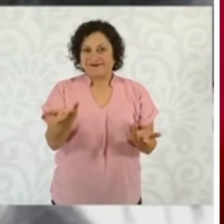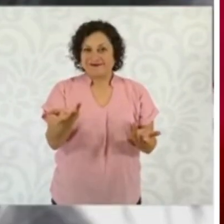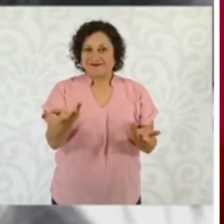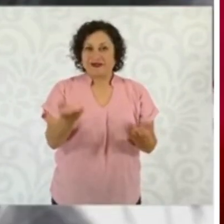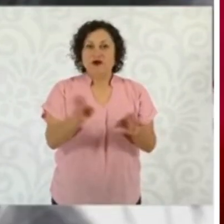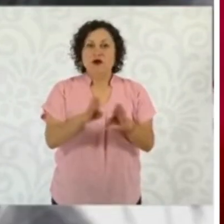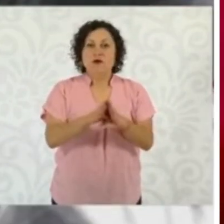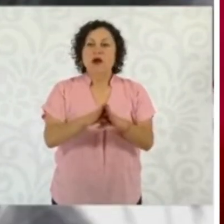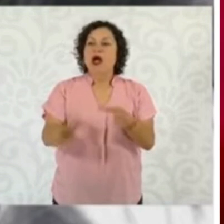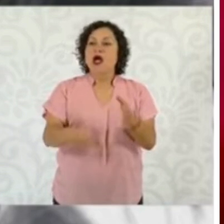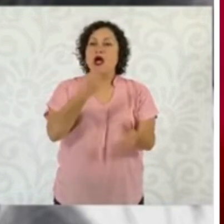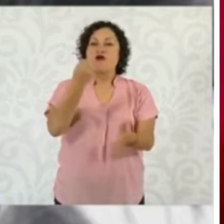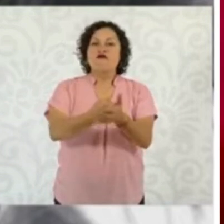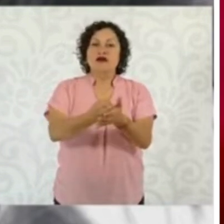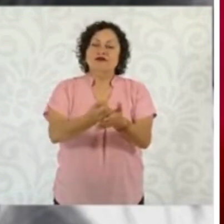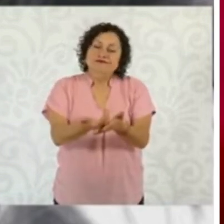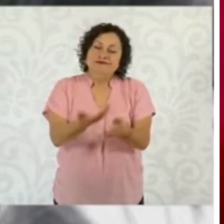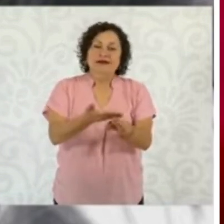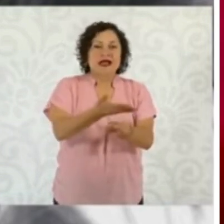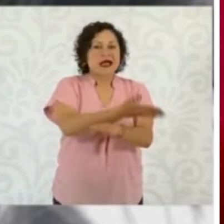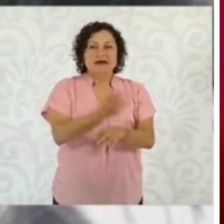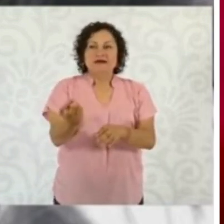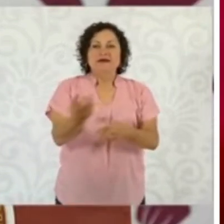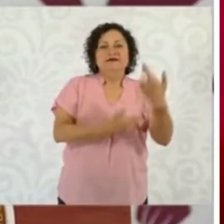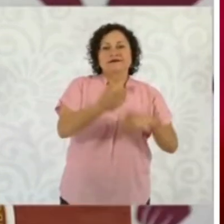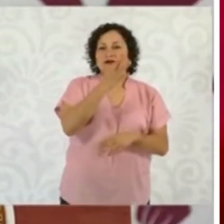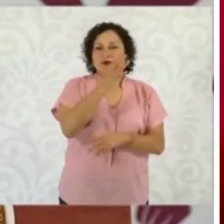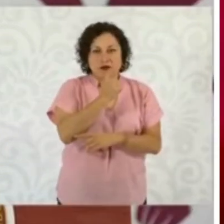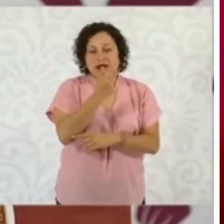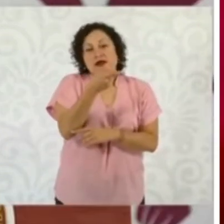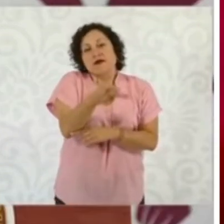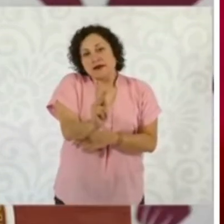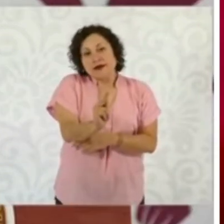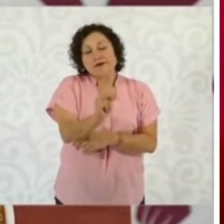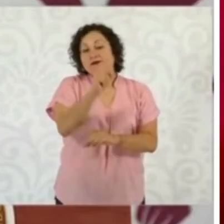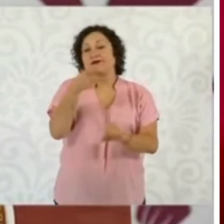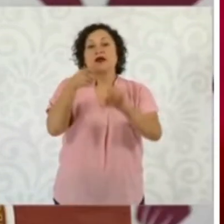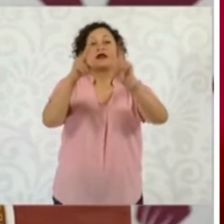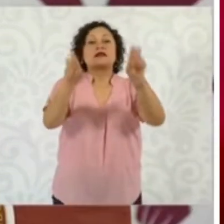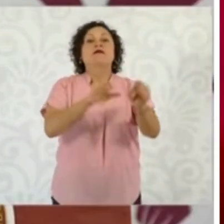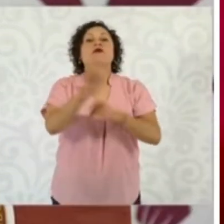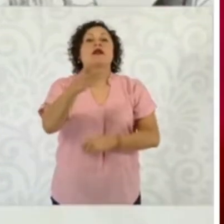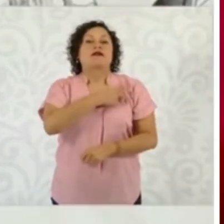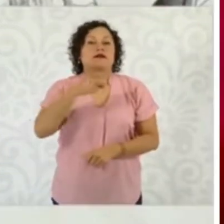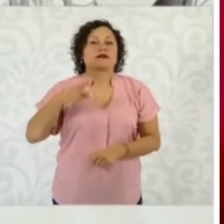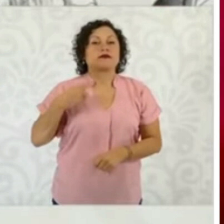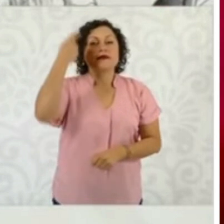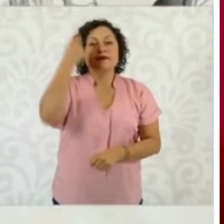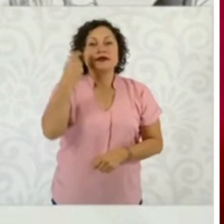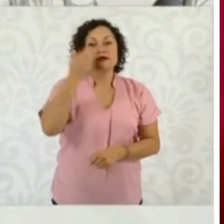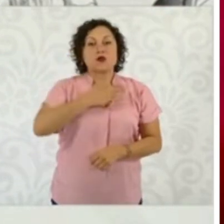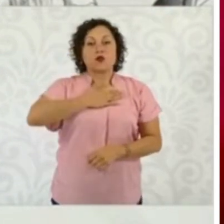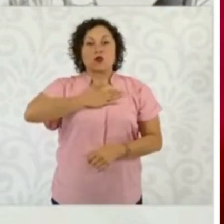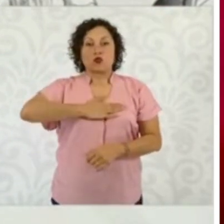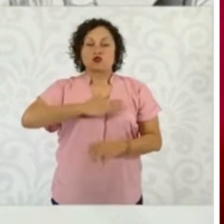regresar a la otra ley. Lo importante es que haya pensiones justas, que es el fondo del tema. Más allá de seguirlo discutiendo, no cerramos